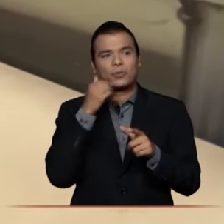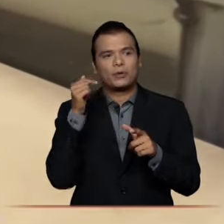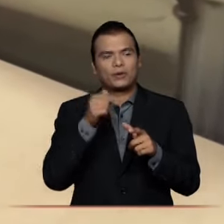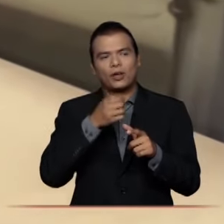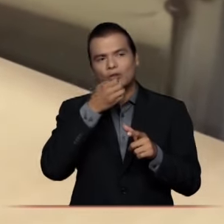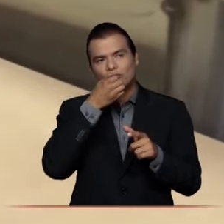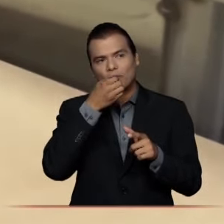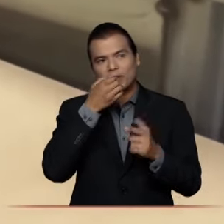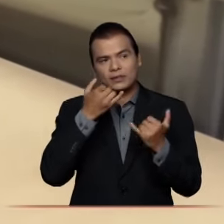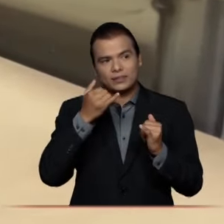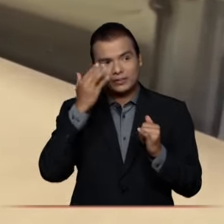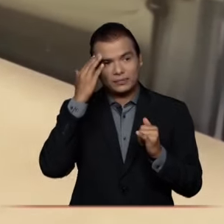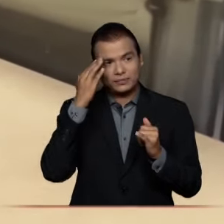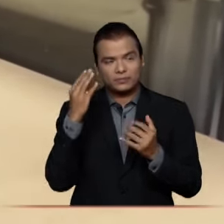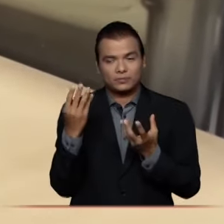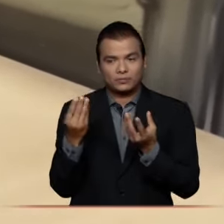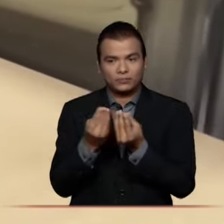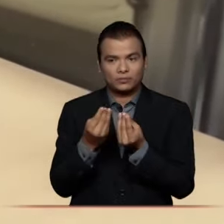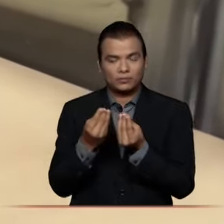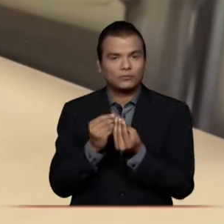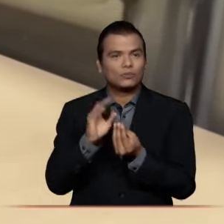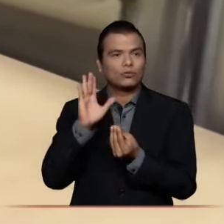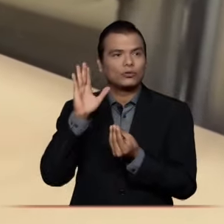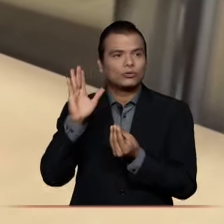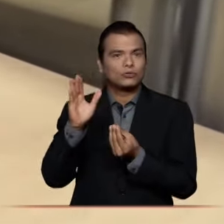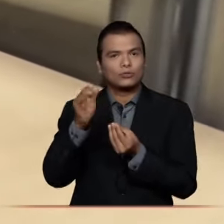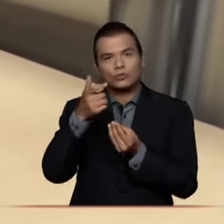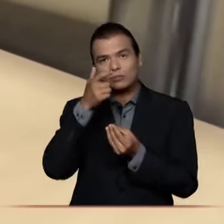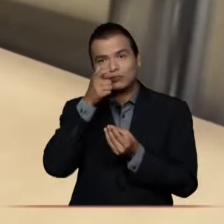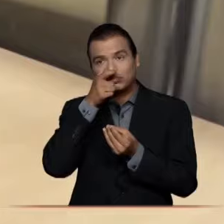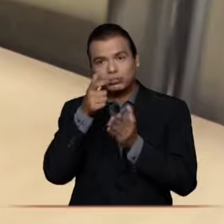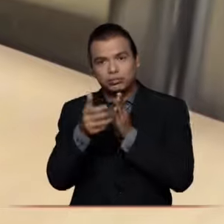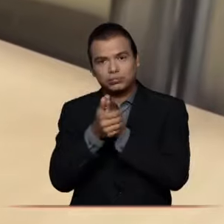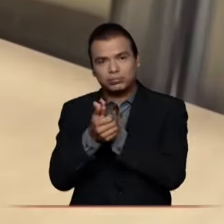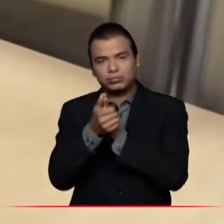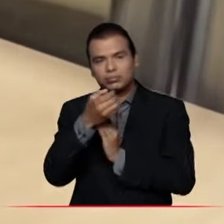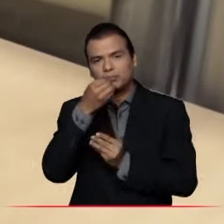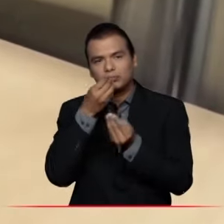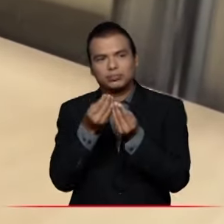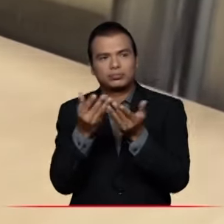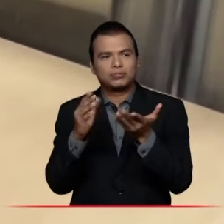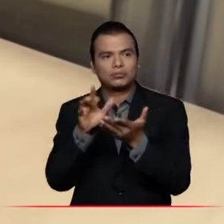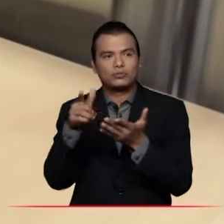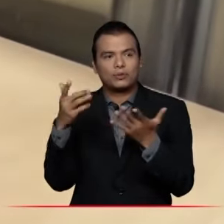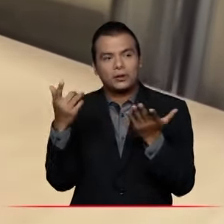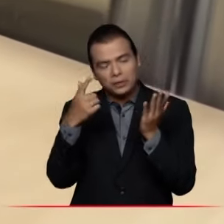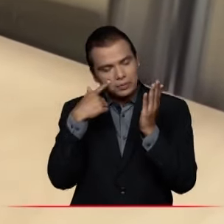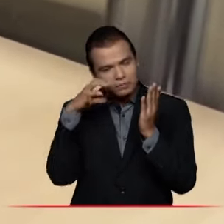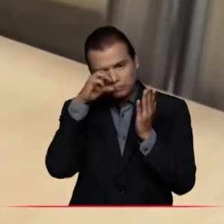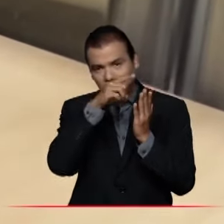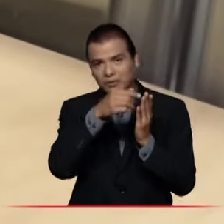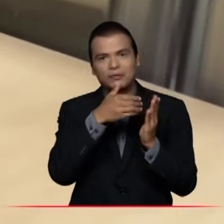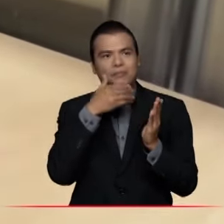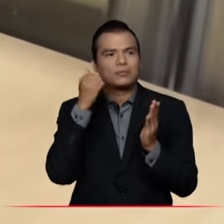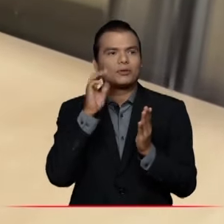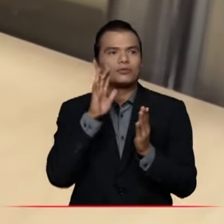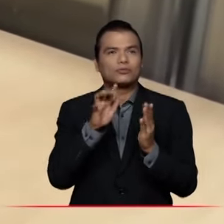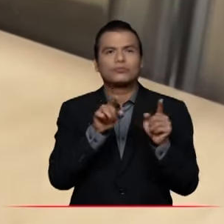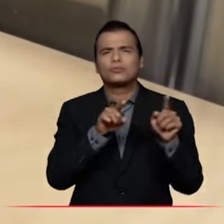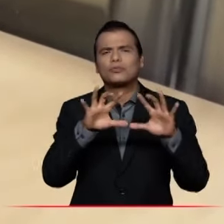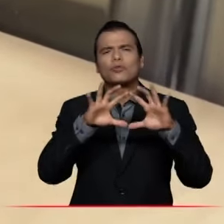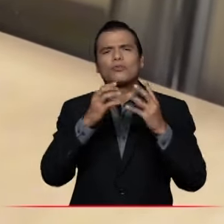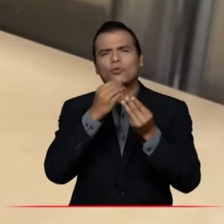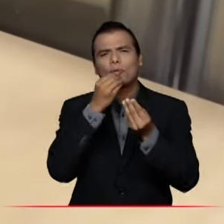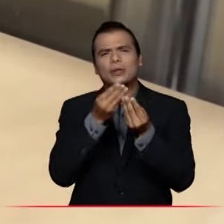mundo calificado por t Atlas una guía gastronómica que se dedica a calificar los mejores platillos de todo